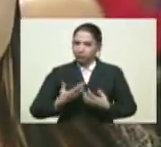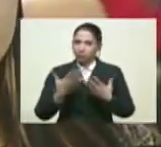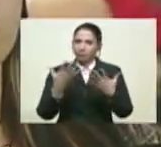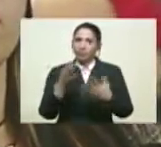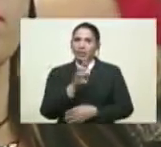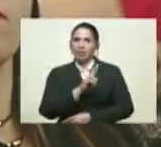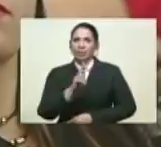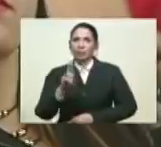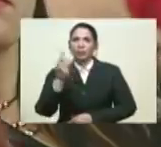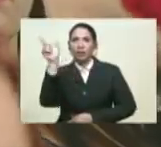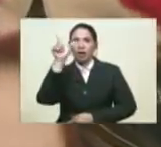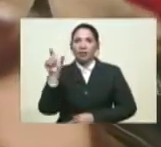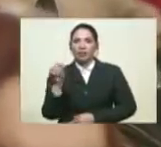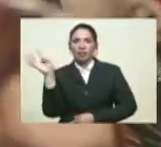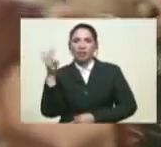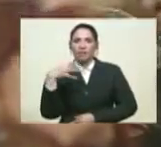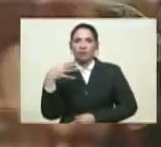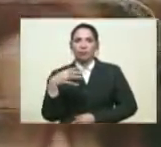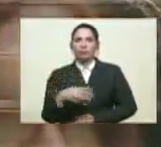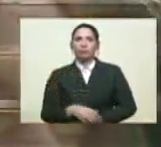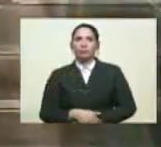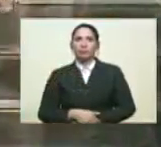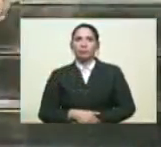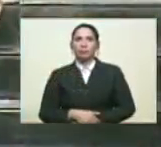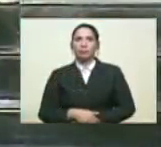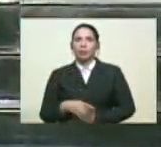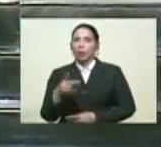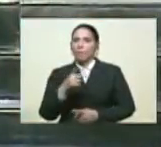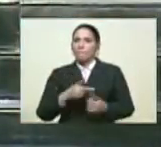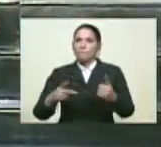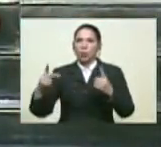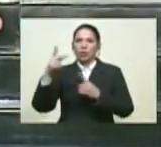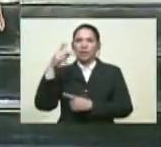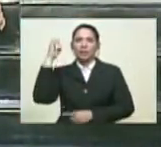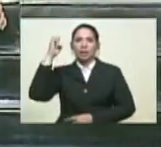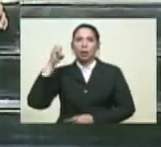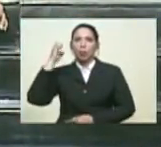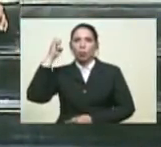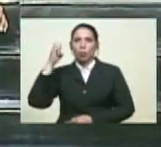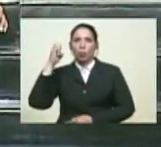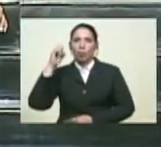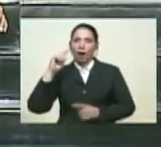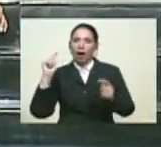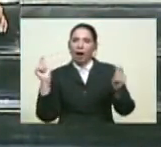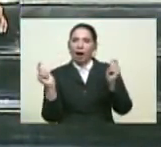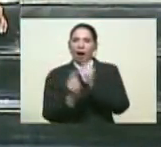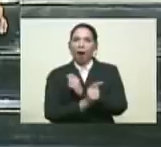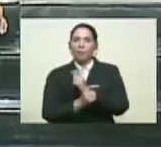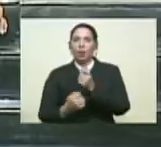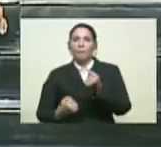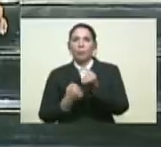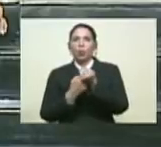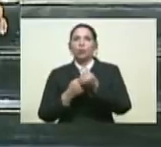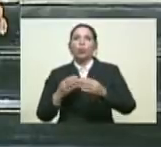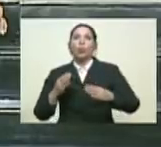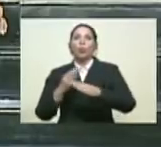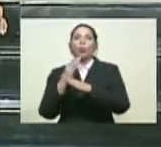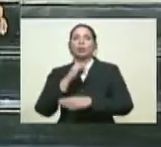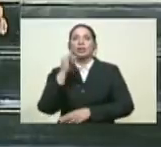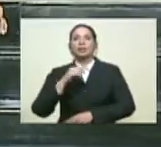Esequibo a las potencias europeas a cambio de apoyo contra Zamora y el